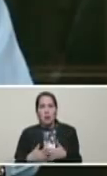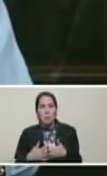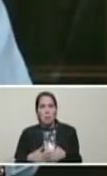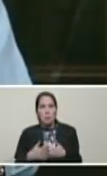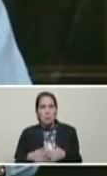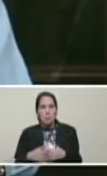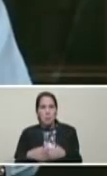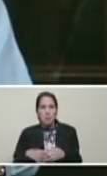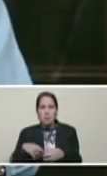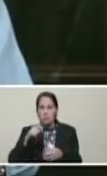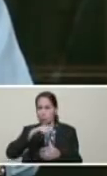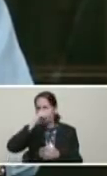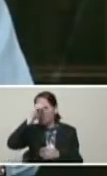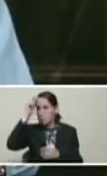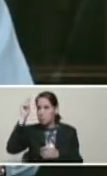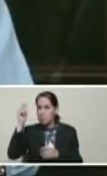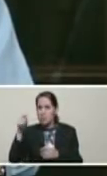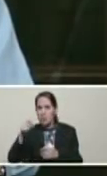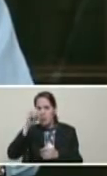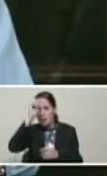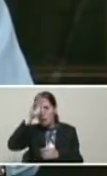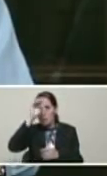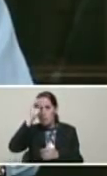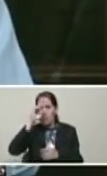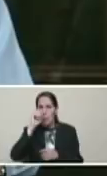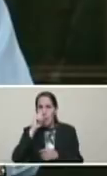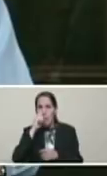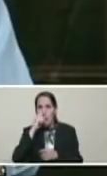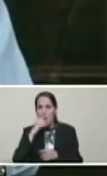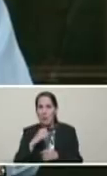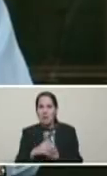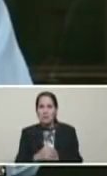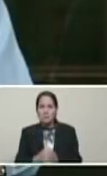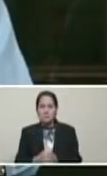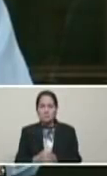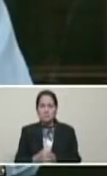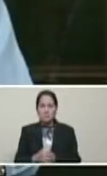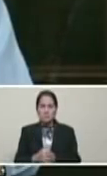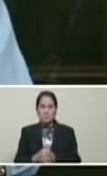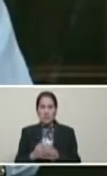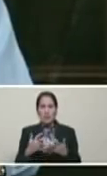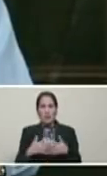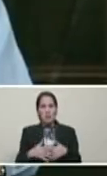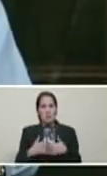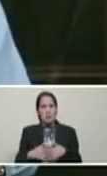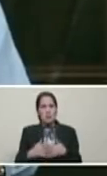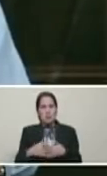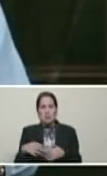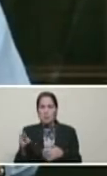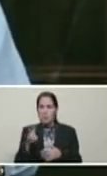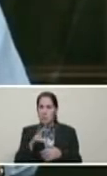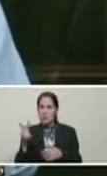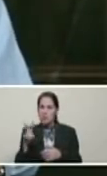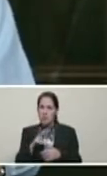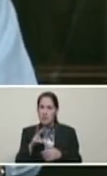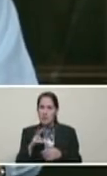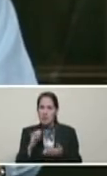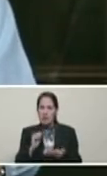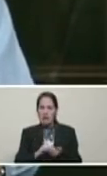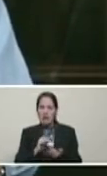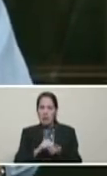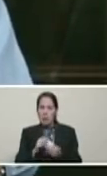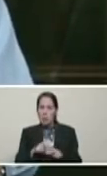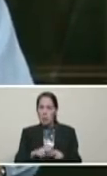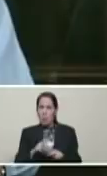perdón el presidente el presidente de la empresa venezolana carbones gurí kuri